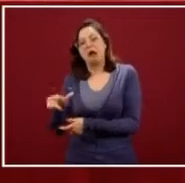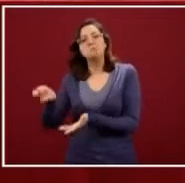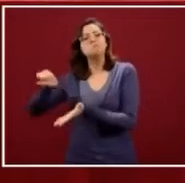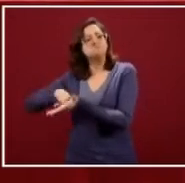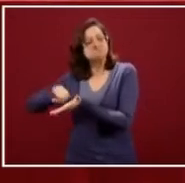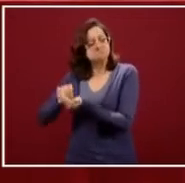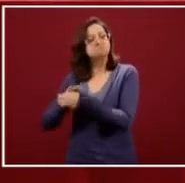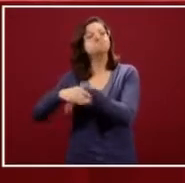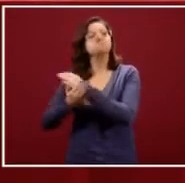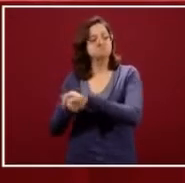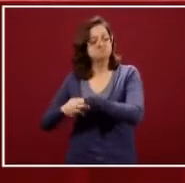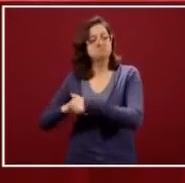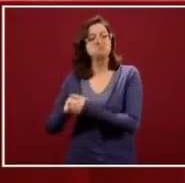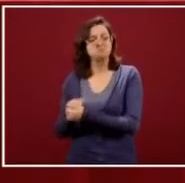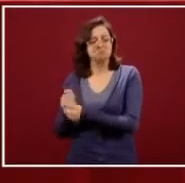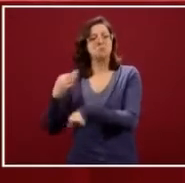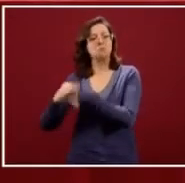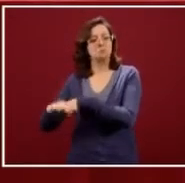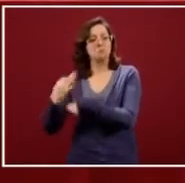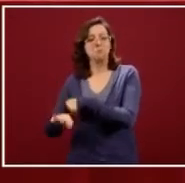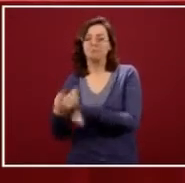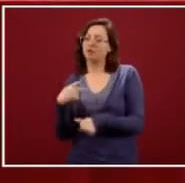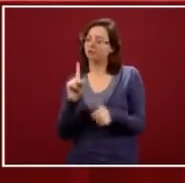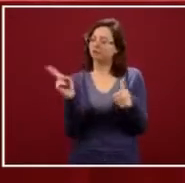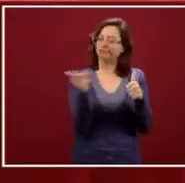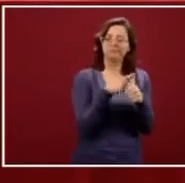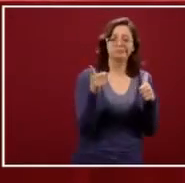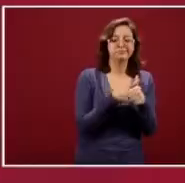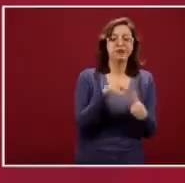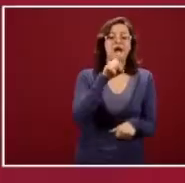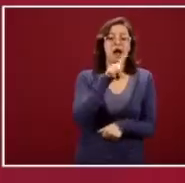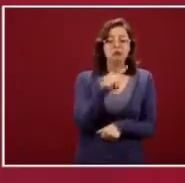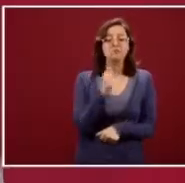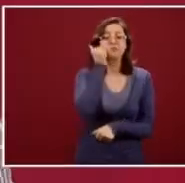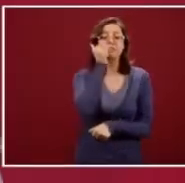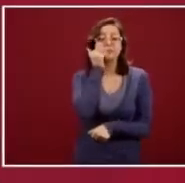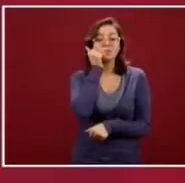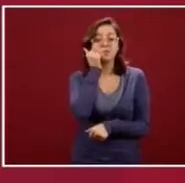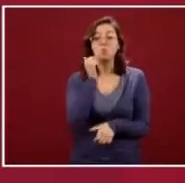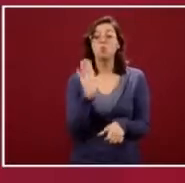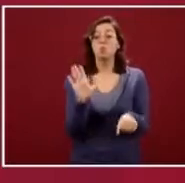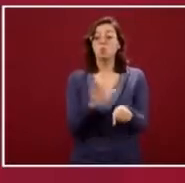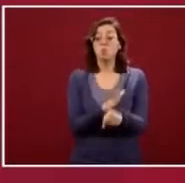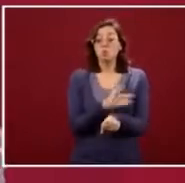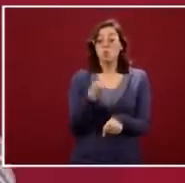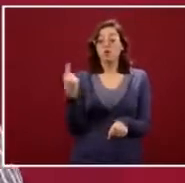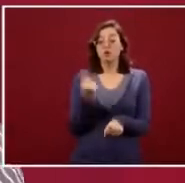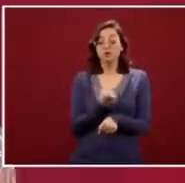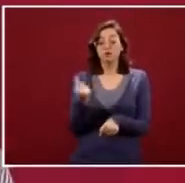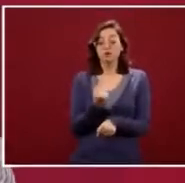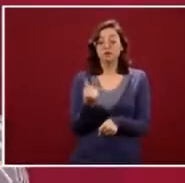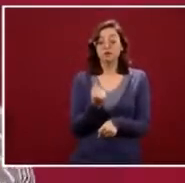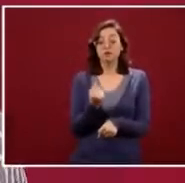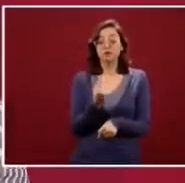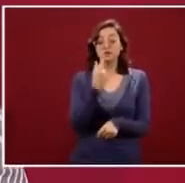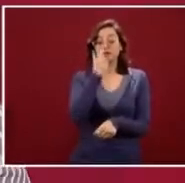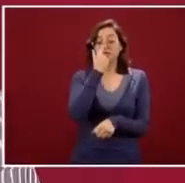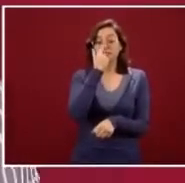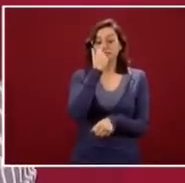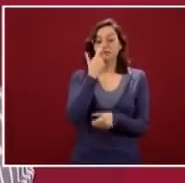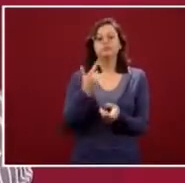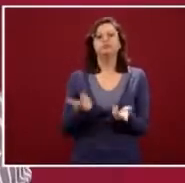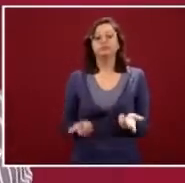alcohol gel, pero el preferente es agua y jabón. Y lo digo entre otras razones porque esto empieza a ser